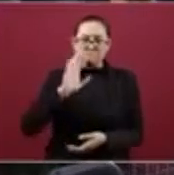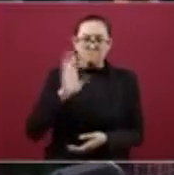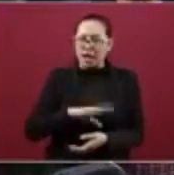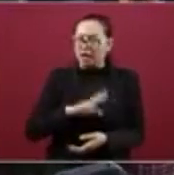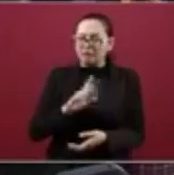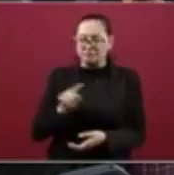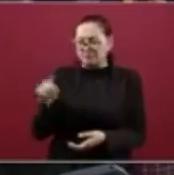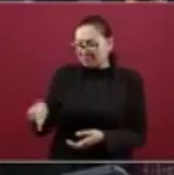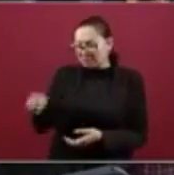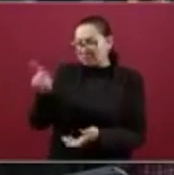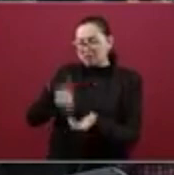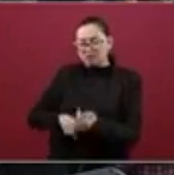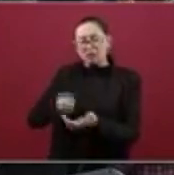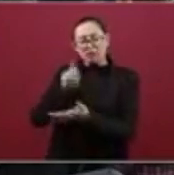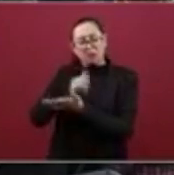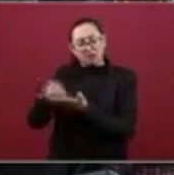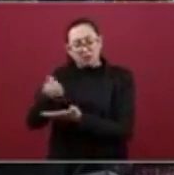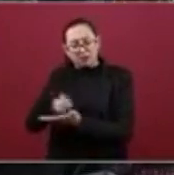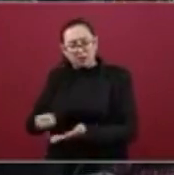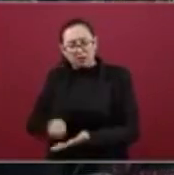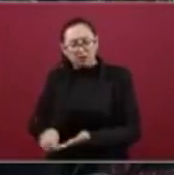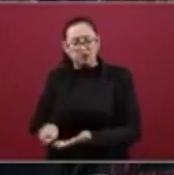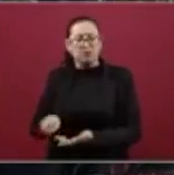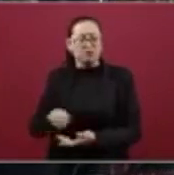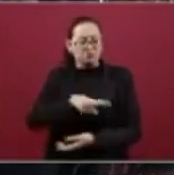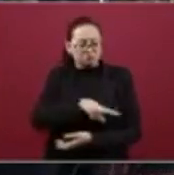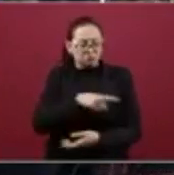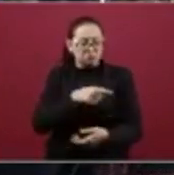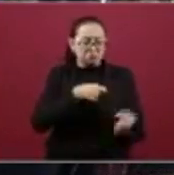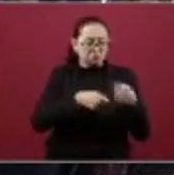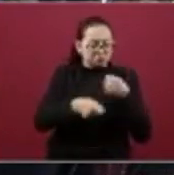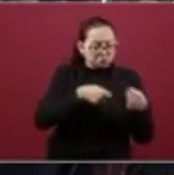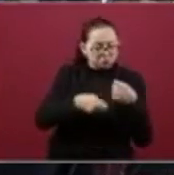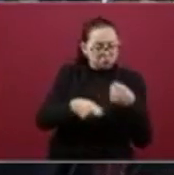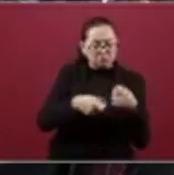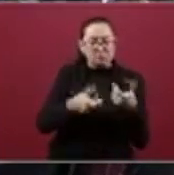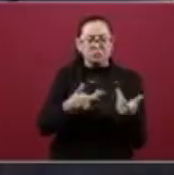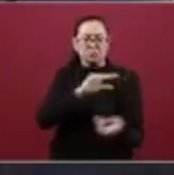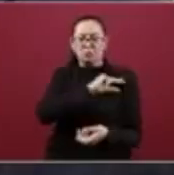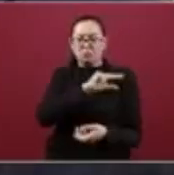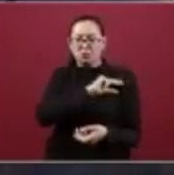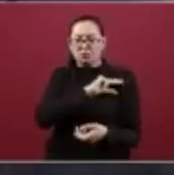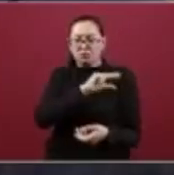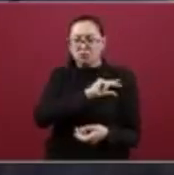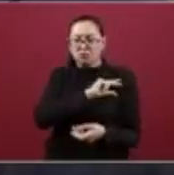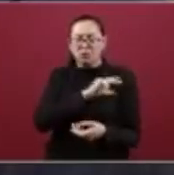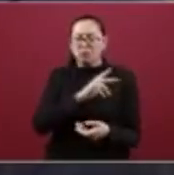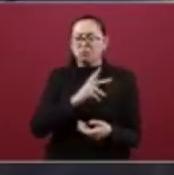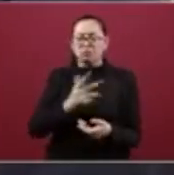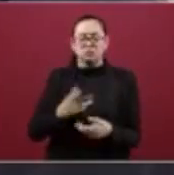escritores, a periodistas en lo particular,